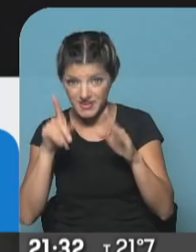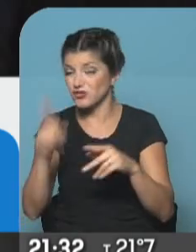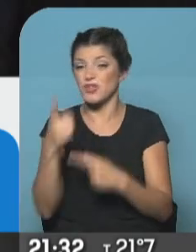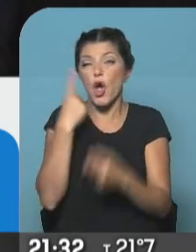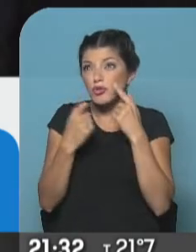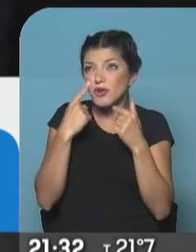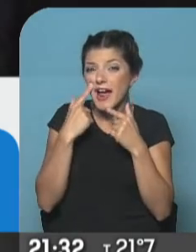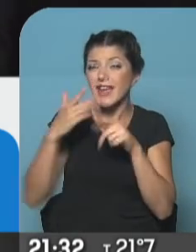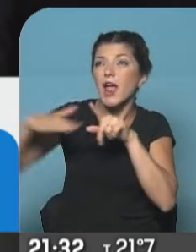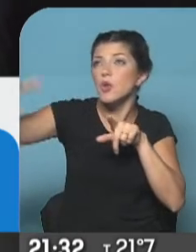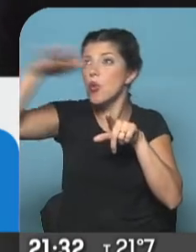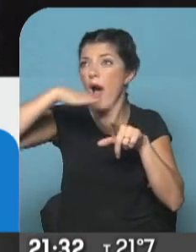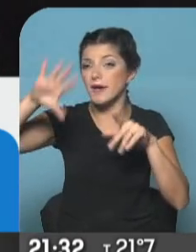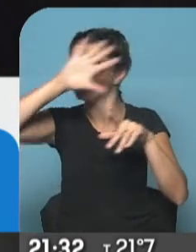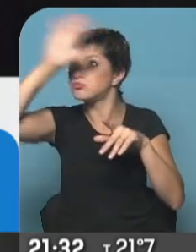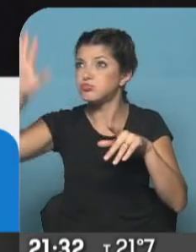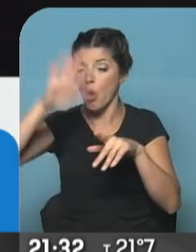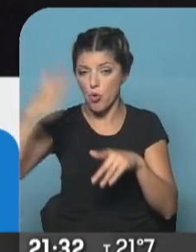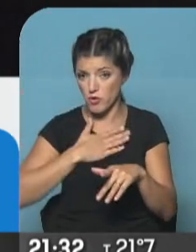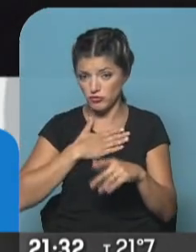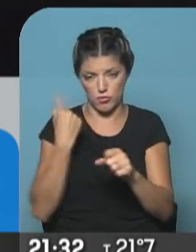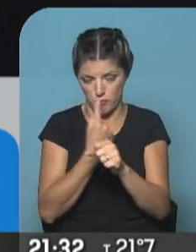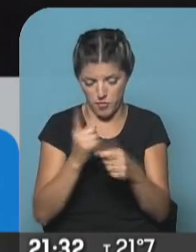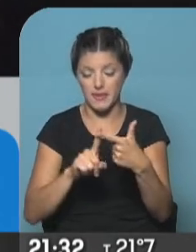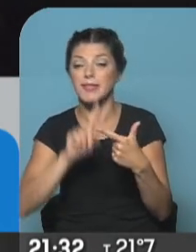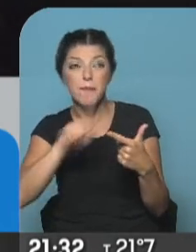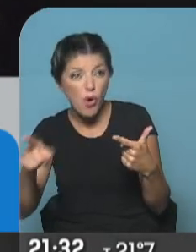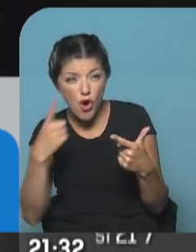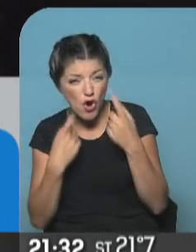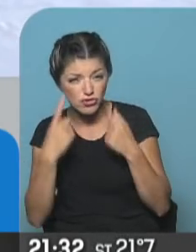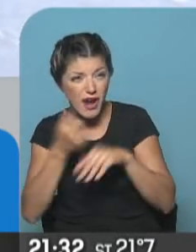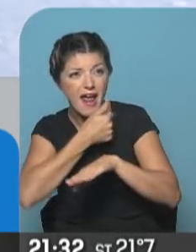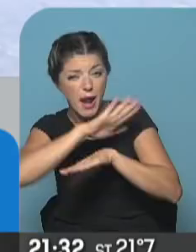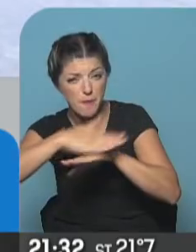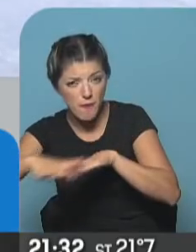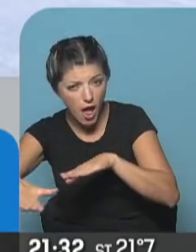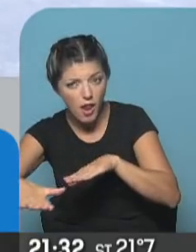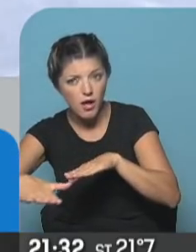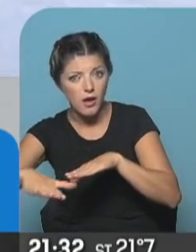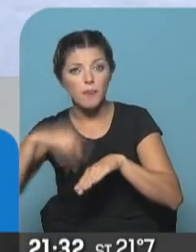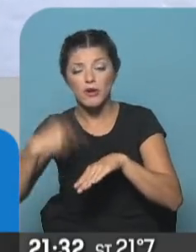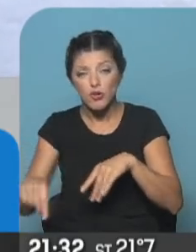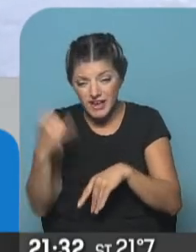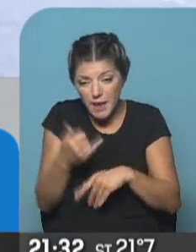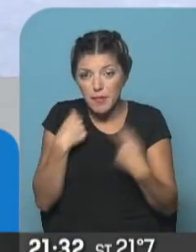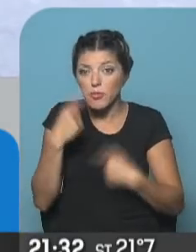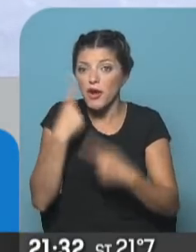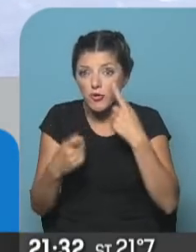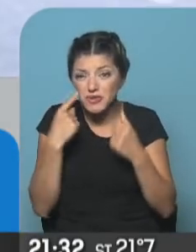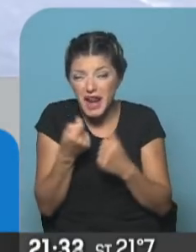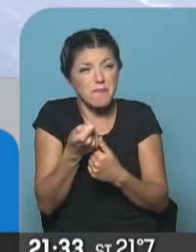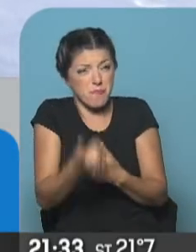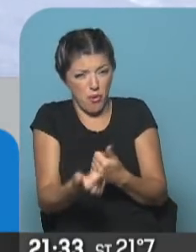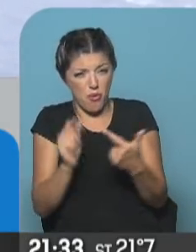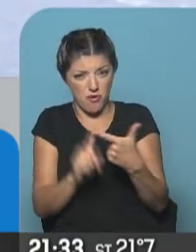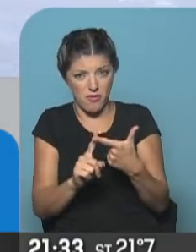control de su espacio aéreo. Ha perdido el control de su espacio marítimo, porque lo que tiene para patrullar es insuficiente y en este momento estamos